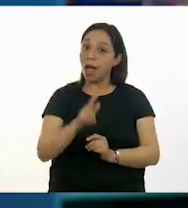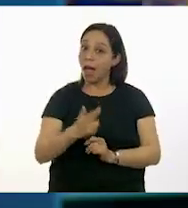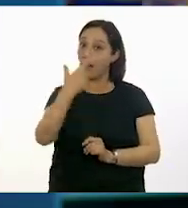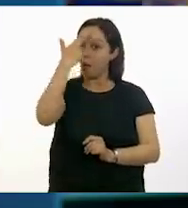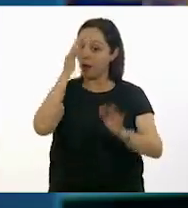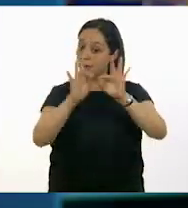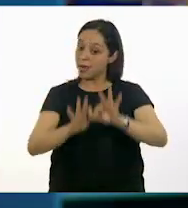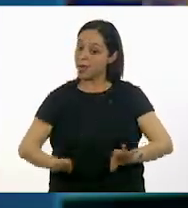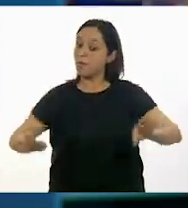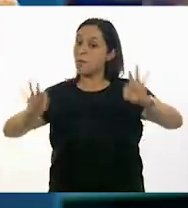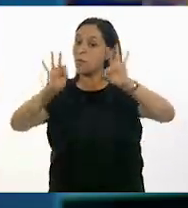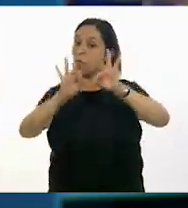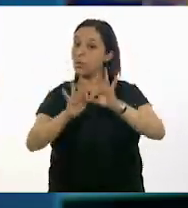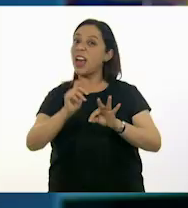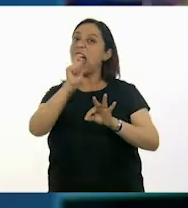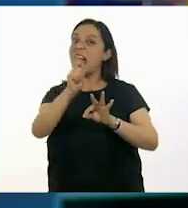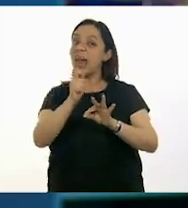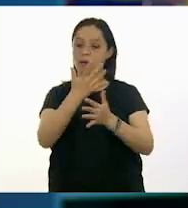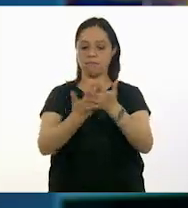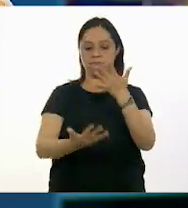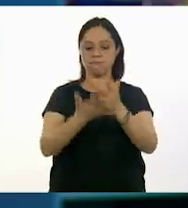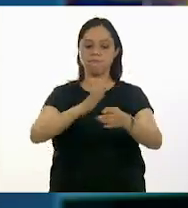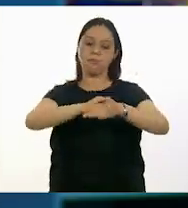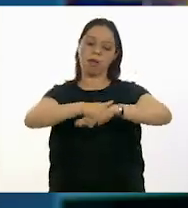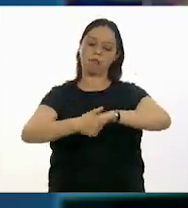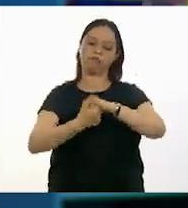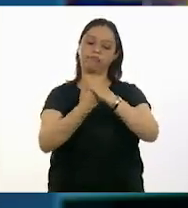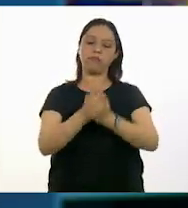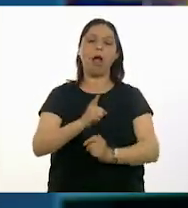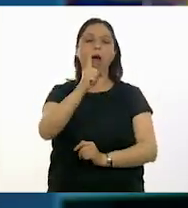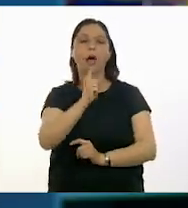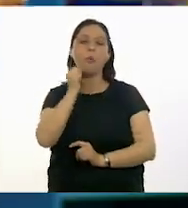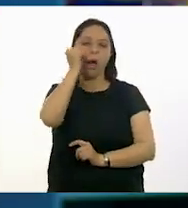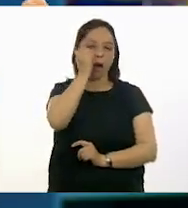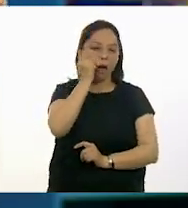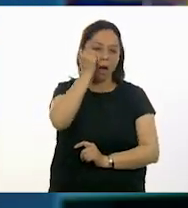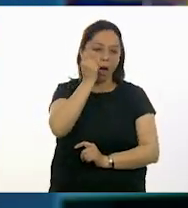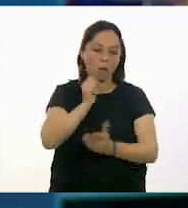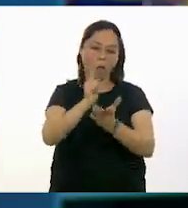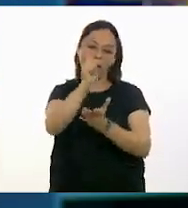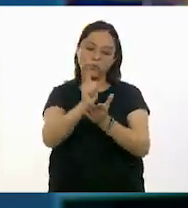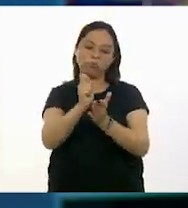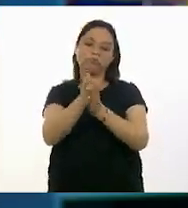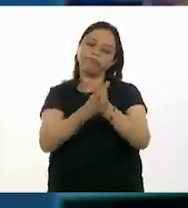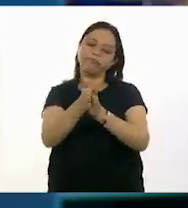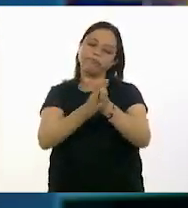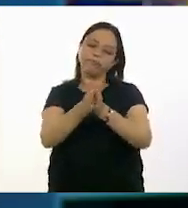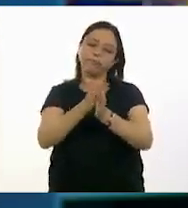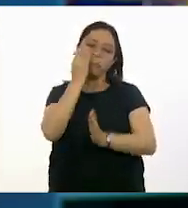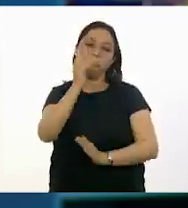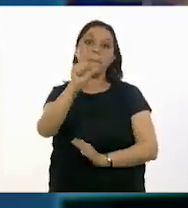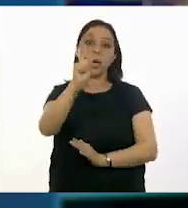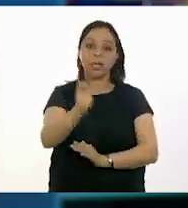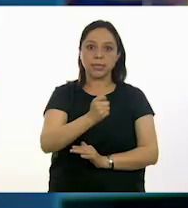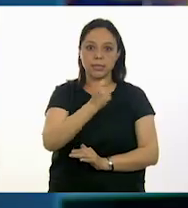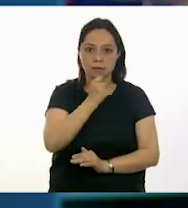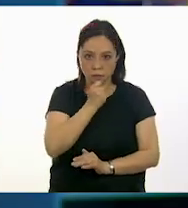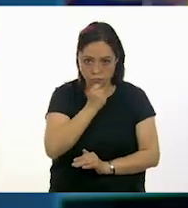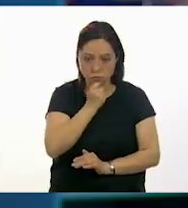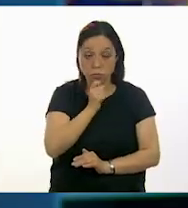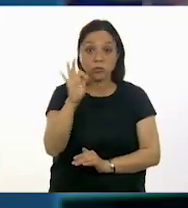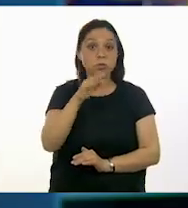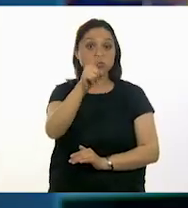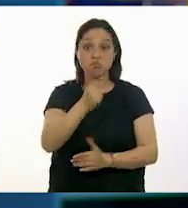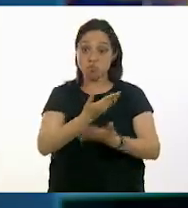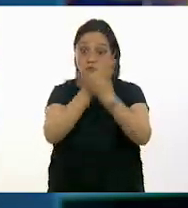Recuerda que es importante lavar muy bien tus manos con agua y con jabón durante 20 segundos. Si no